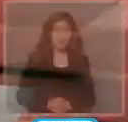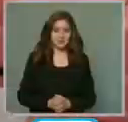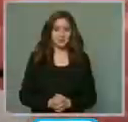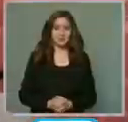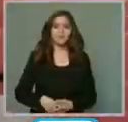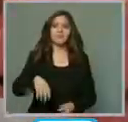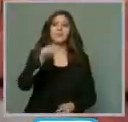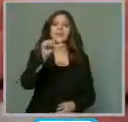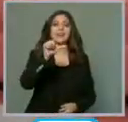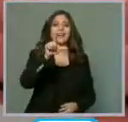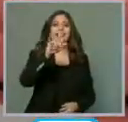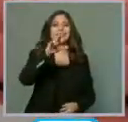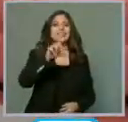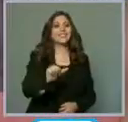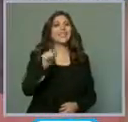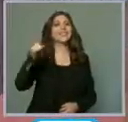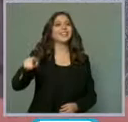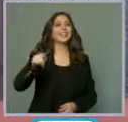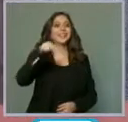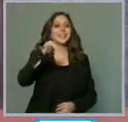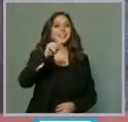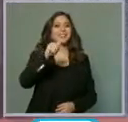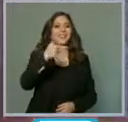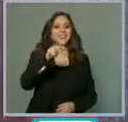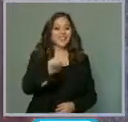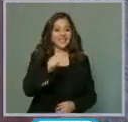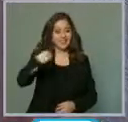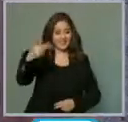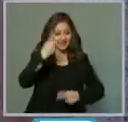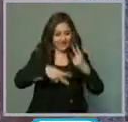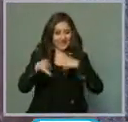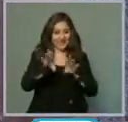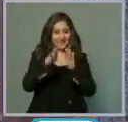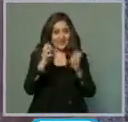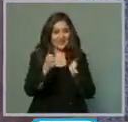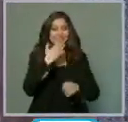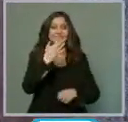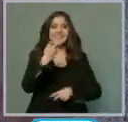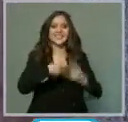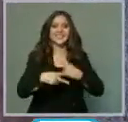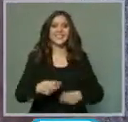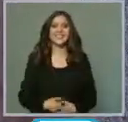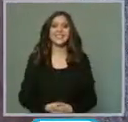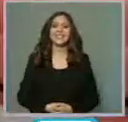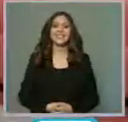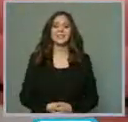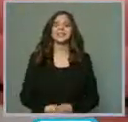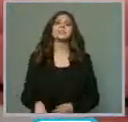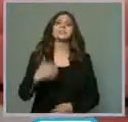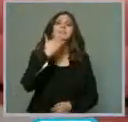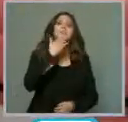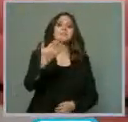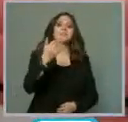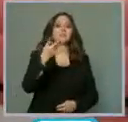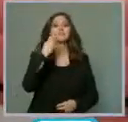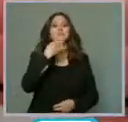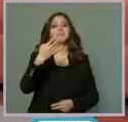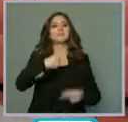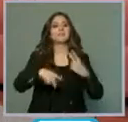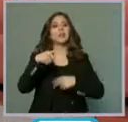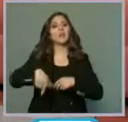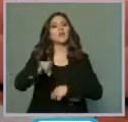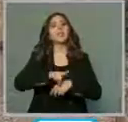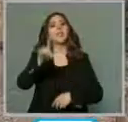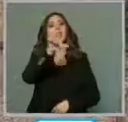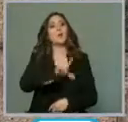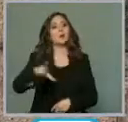Alicia Ramírez Huerta, nuestra nutrióloga, ya está aquí con nosotros. Hola. En el foro. ¿Cómo estás, hermosa? Bienvenida. Hola, muy bien, muy buenos días, muy contenta como siempre el lunes. Así